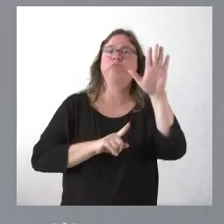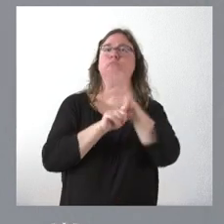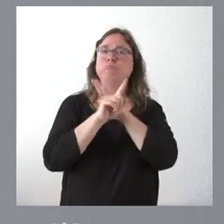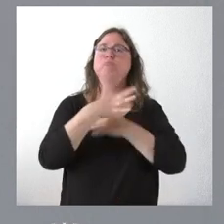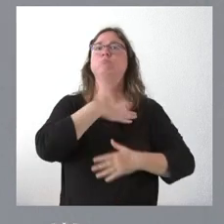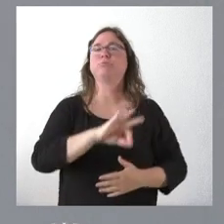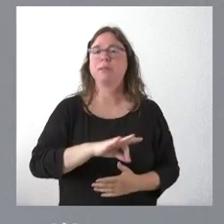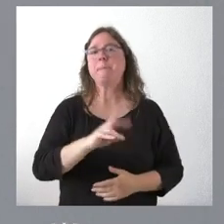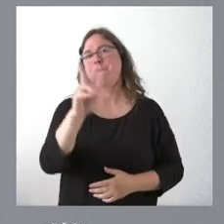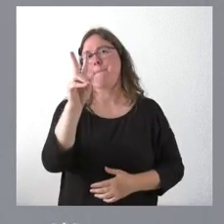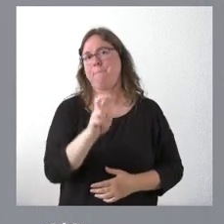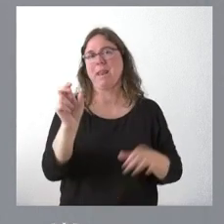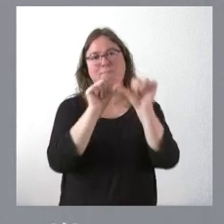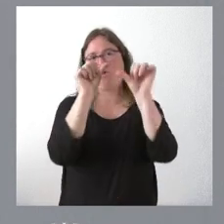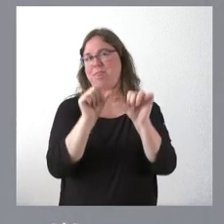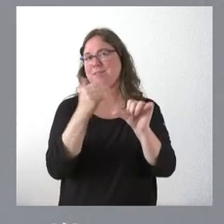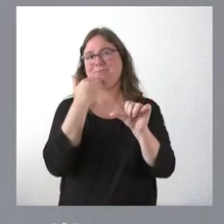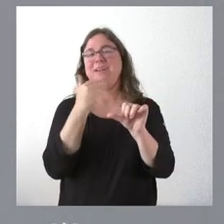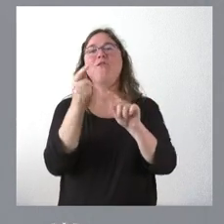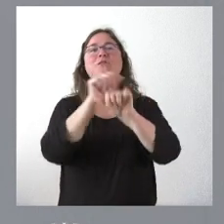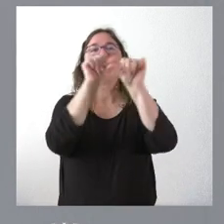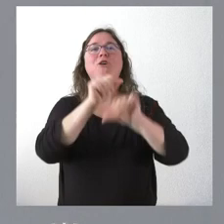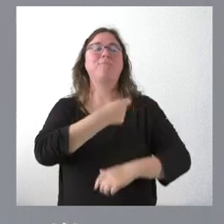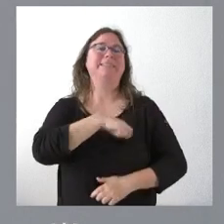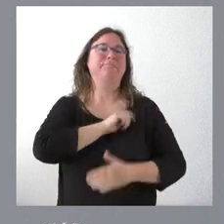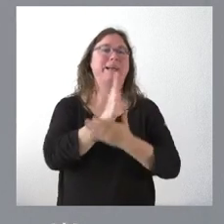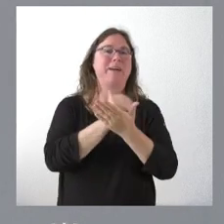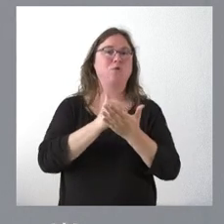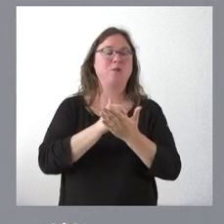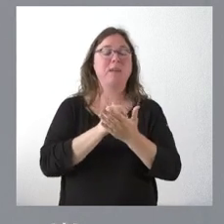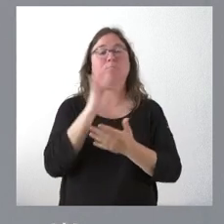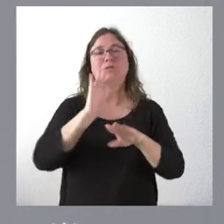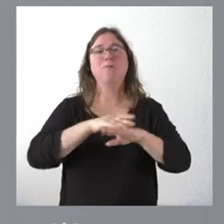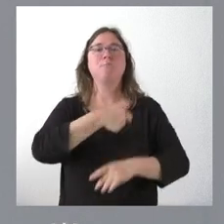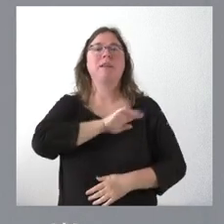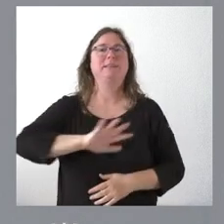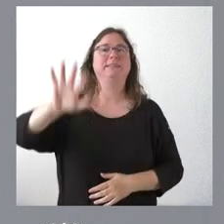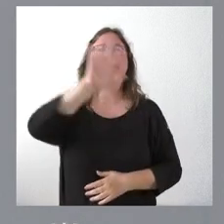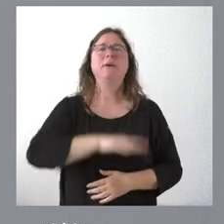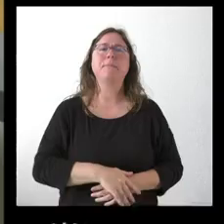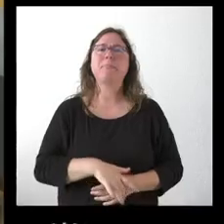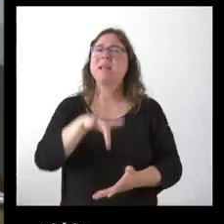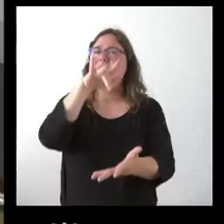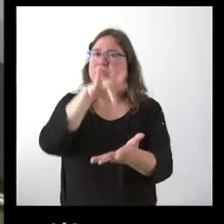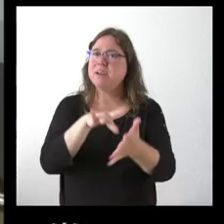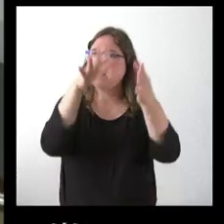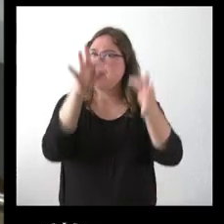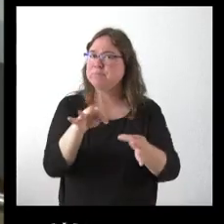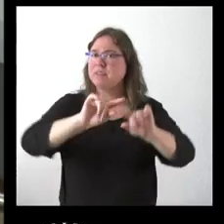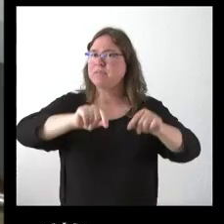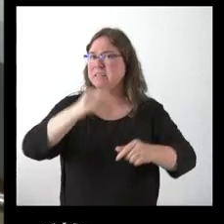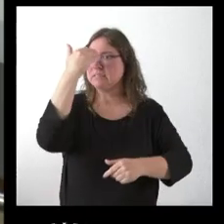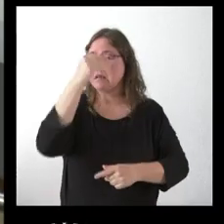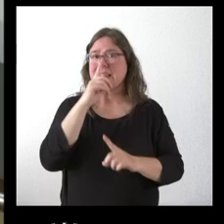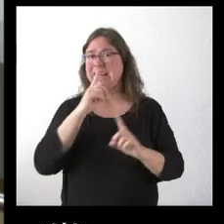también sirve ejemplo dentro de lo que es la España autonómica y es bueno para el conjunto de España. ¿No hay una fecha estimada en la que pueda estar? ¿Lo valoran para